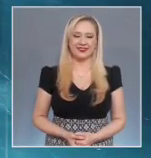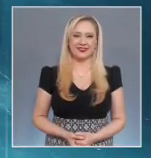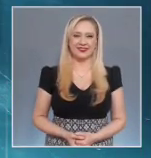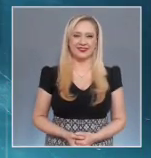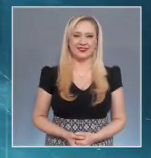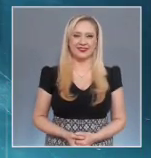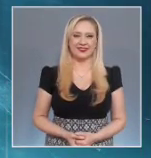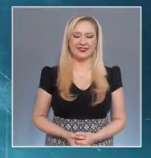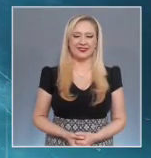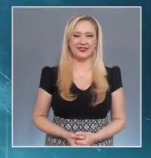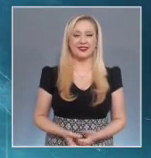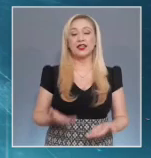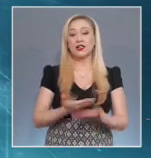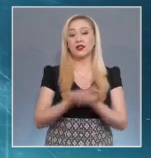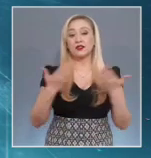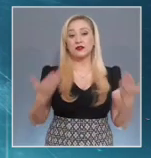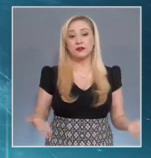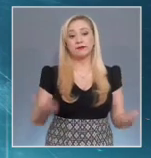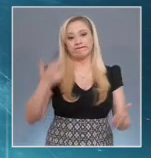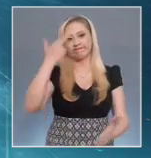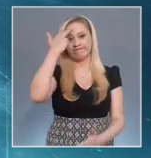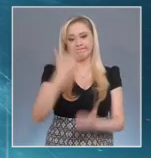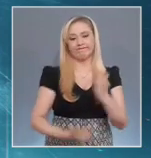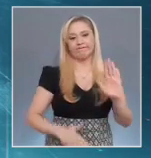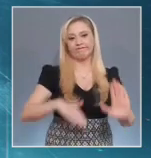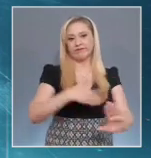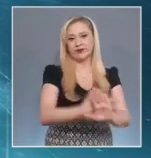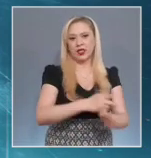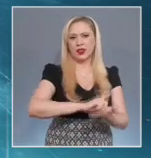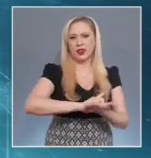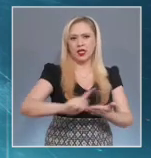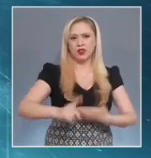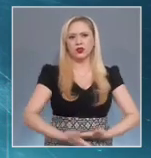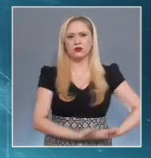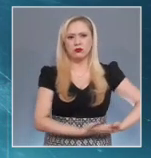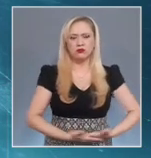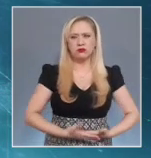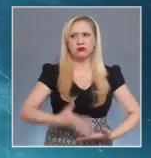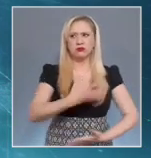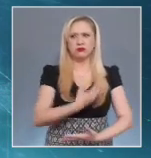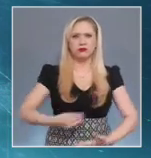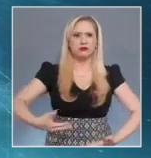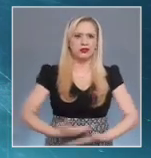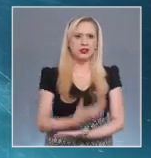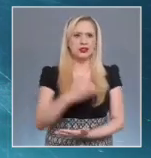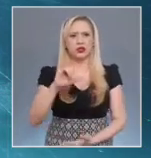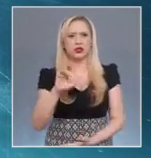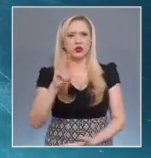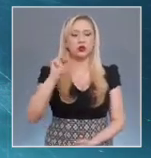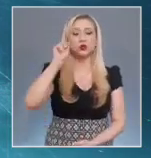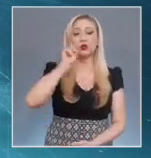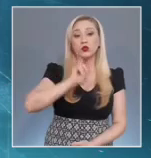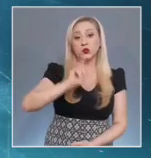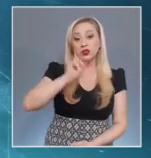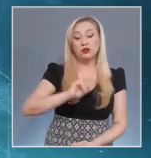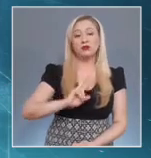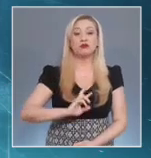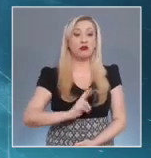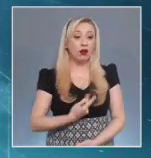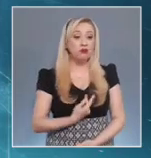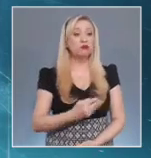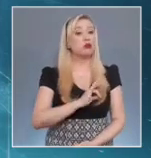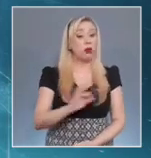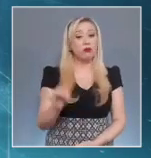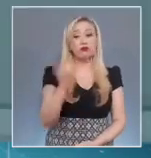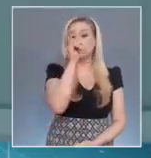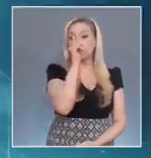Por atentar contra sus derechos sexuales y reproductivos, mujeres y personas gestantes pueden impugnar normas que criminalizan